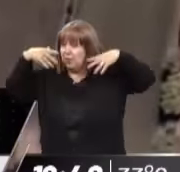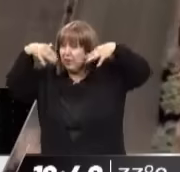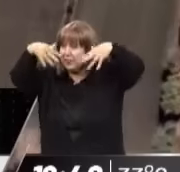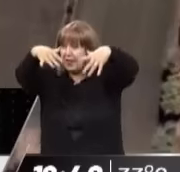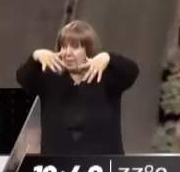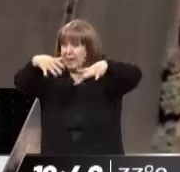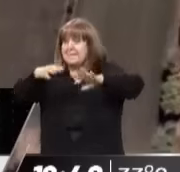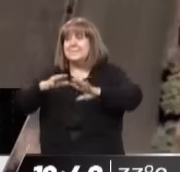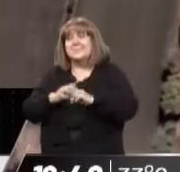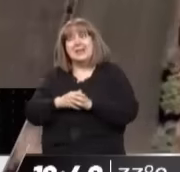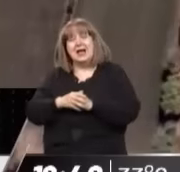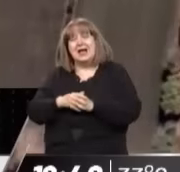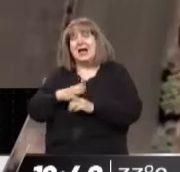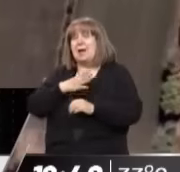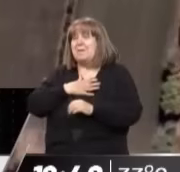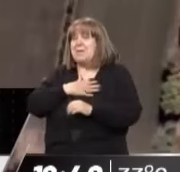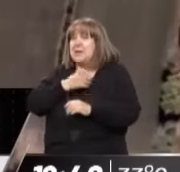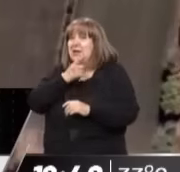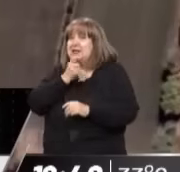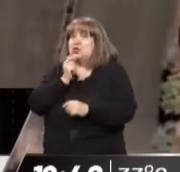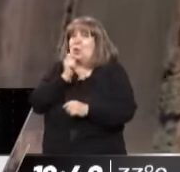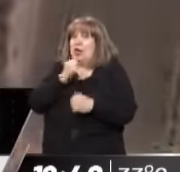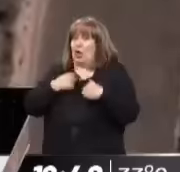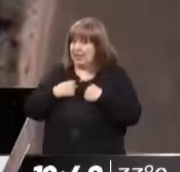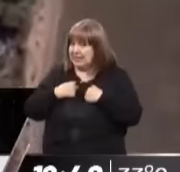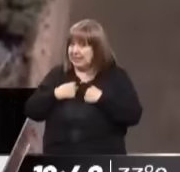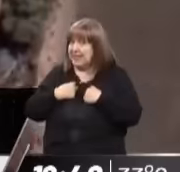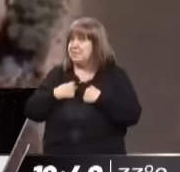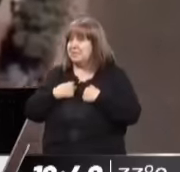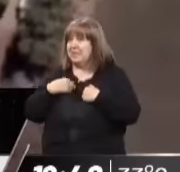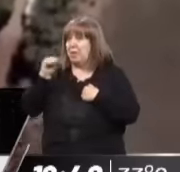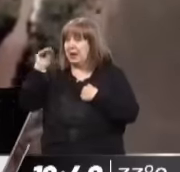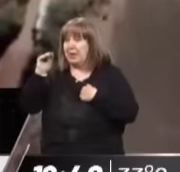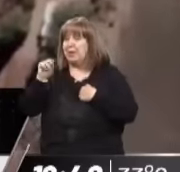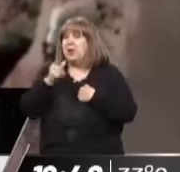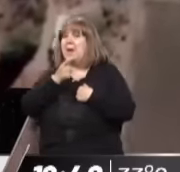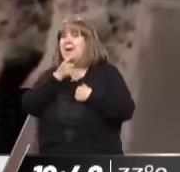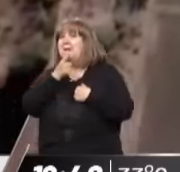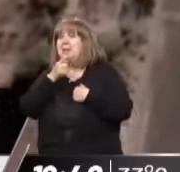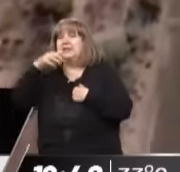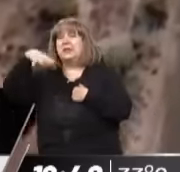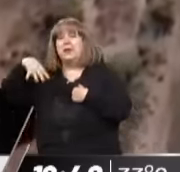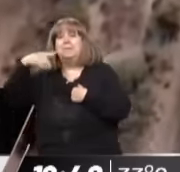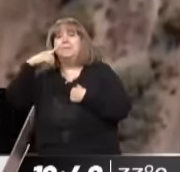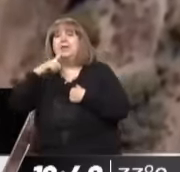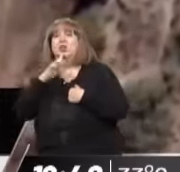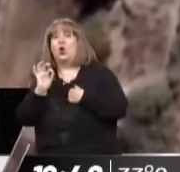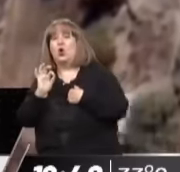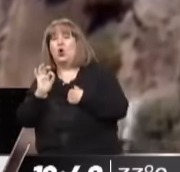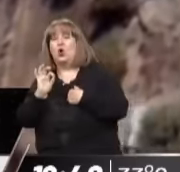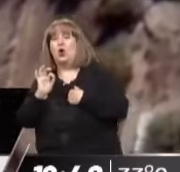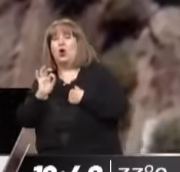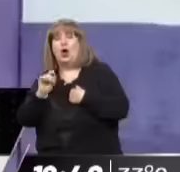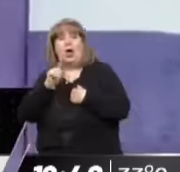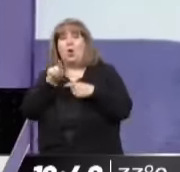mí, en lo personal, ¿no? Esto yo lo tomo como periodista, como hombre de periodista acá del departamento, y que llevamos casos muy... Hemos estado en el caso de la